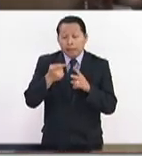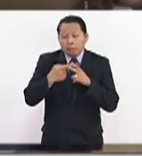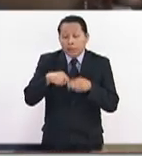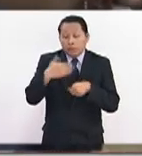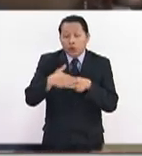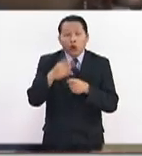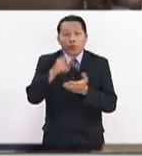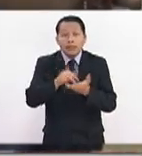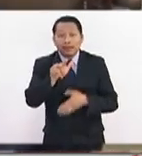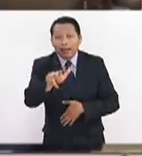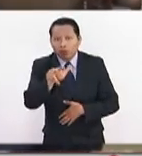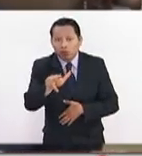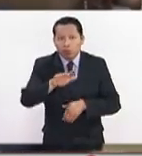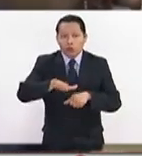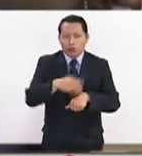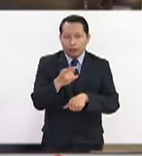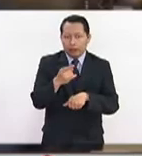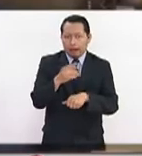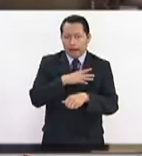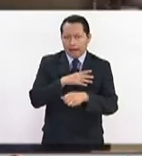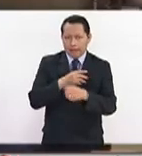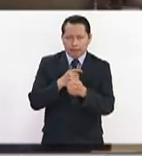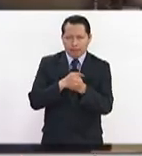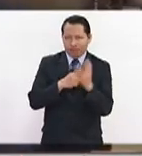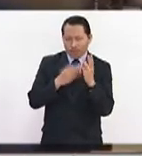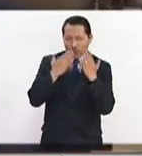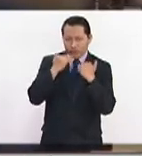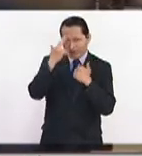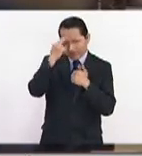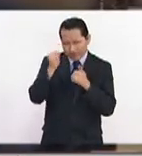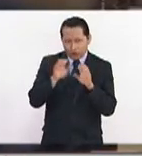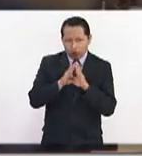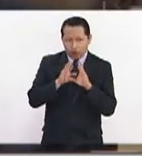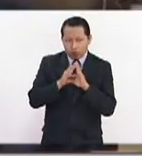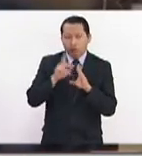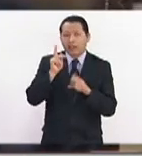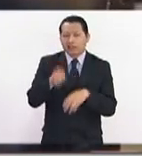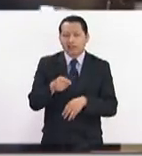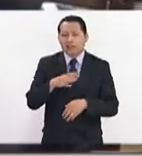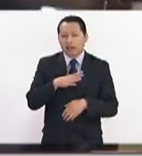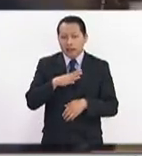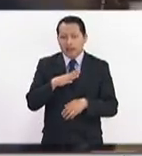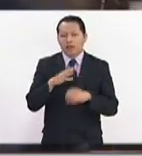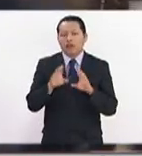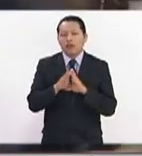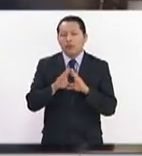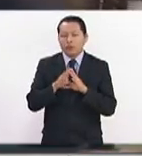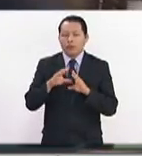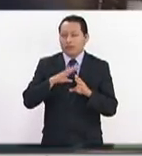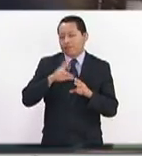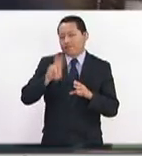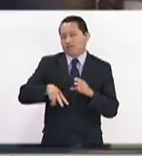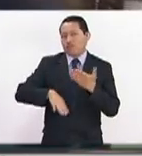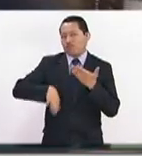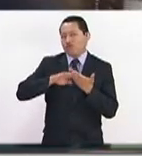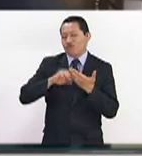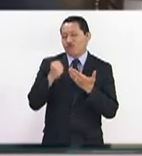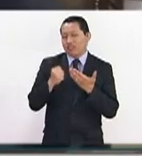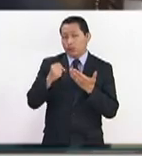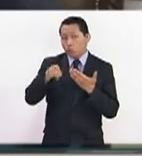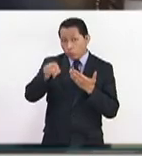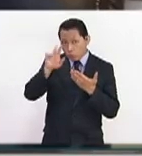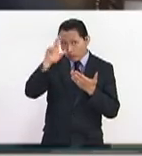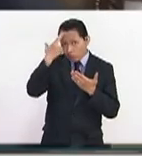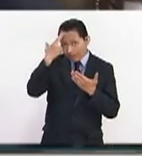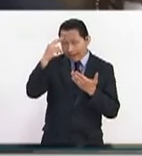2018, incluso cuando no tienen razón, como en mi caso, que además se dedicaron a denostar, golpear, incluso si tú